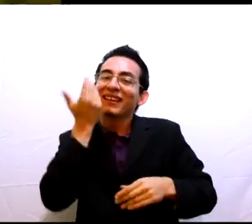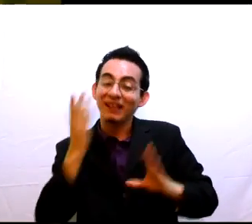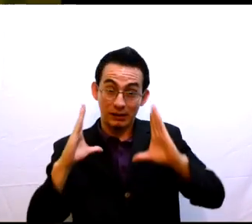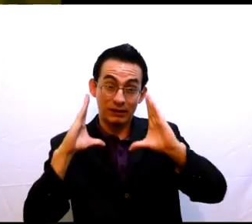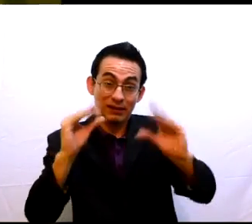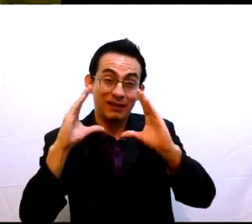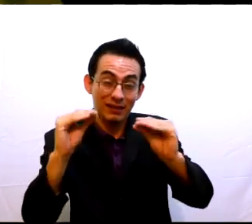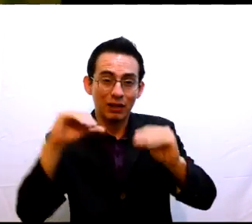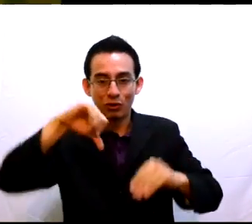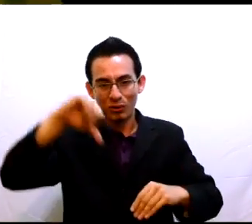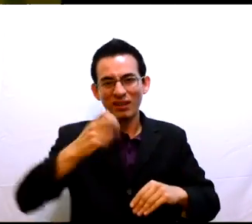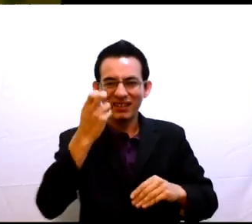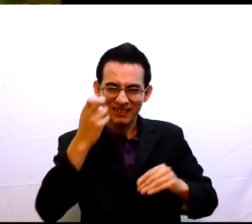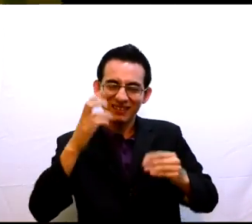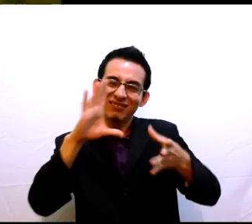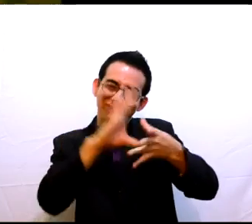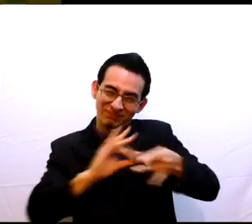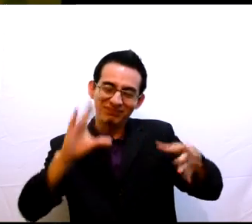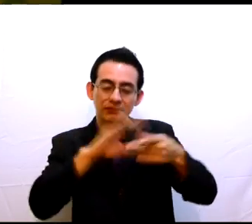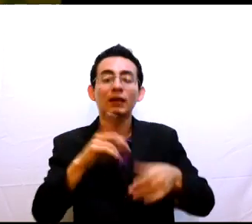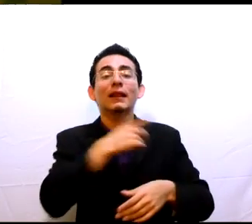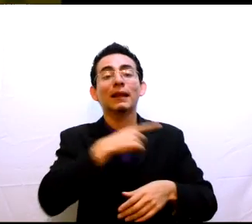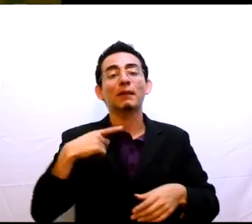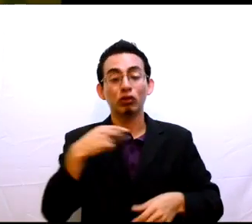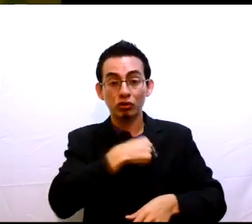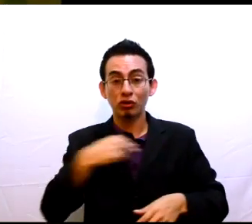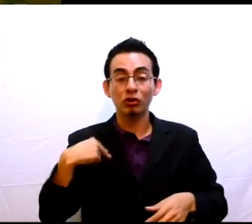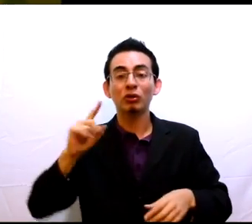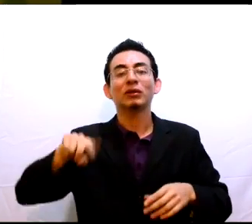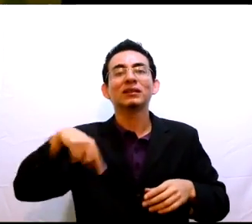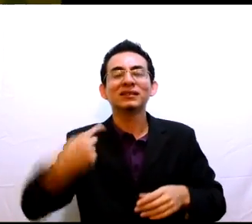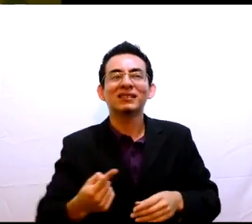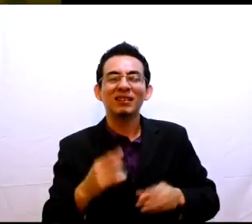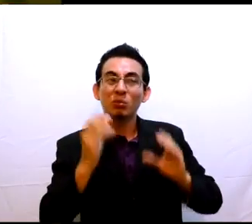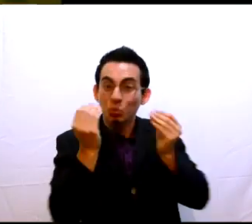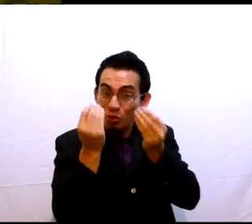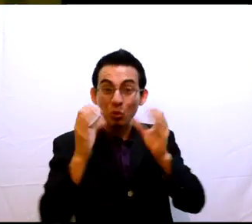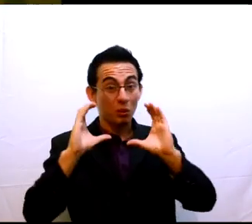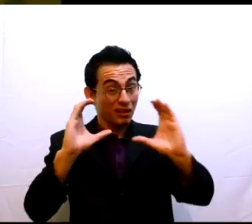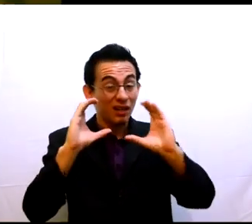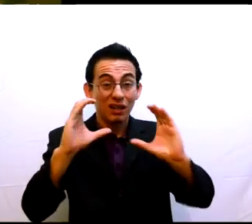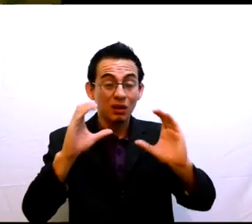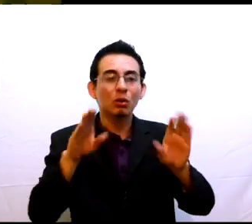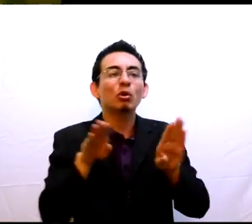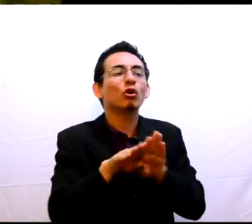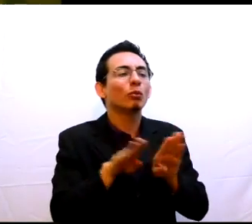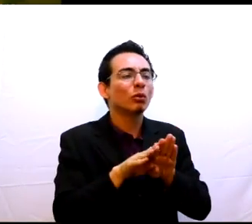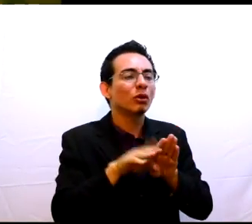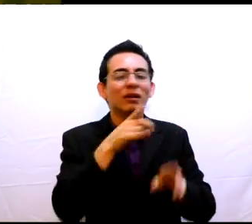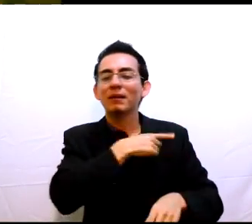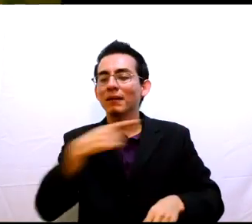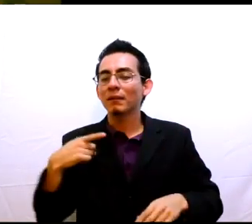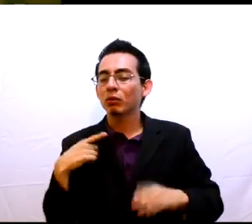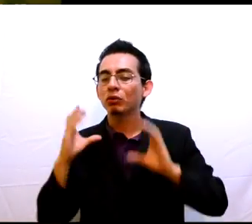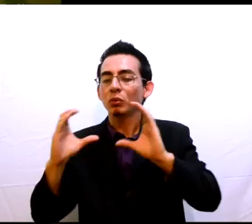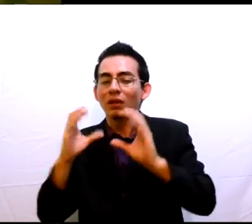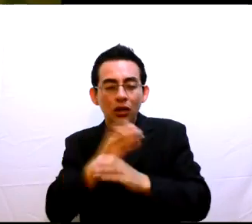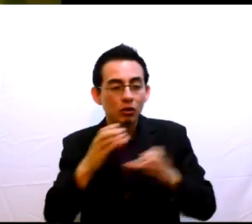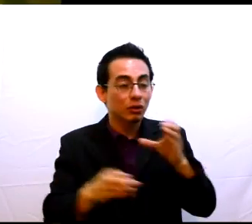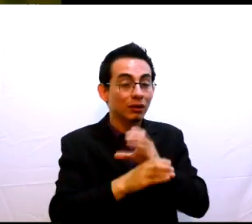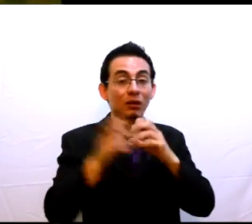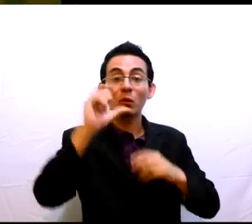es que seamos a gases prudentes en como usamos los bienes que él nos